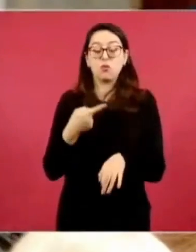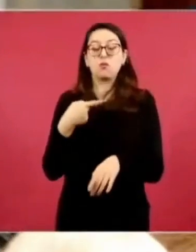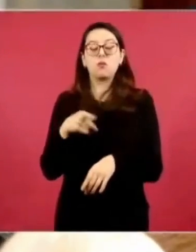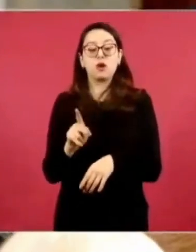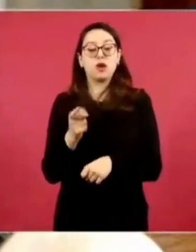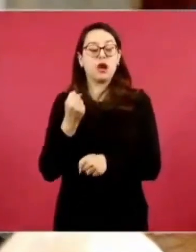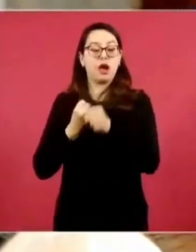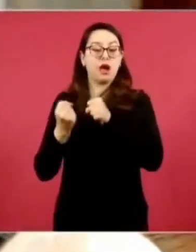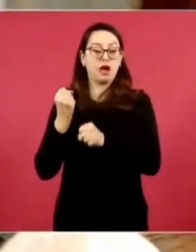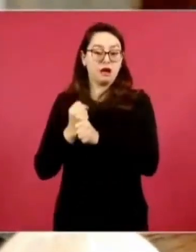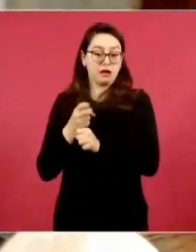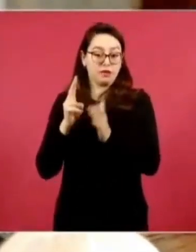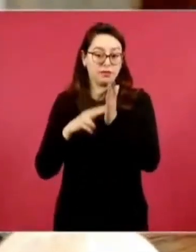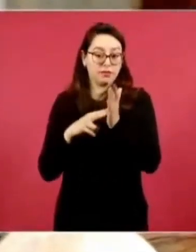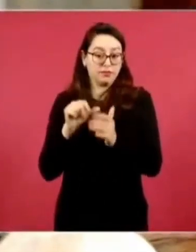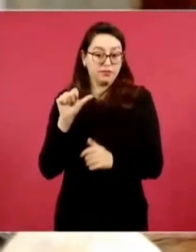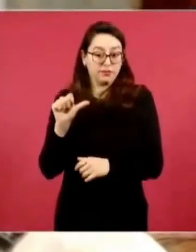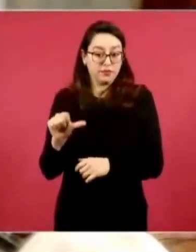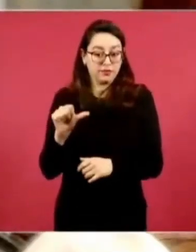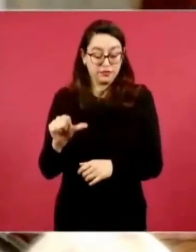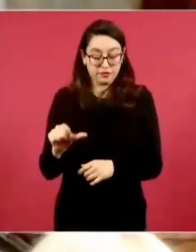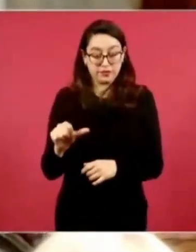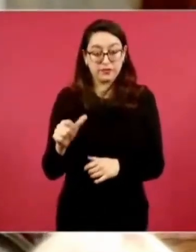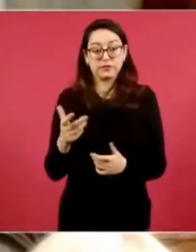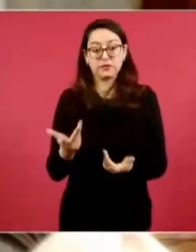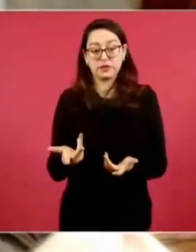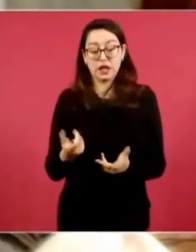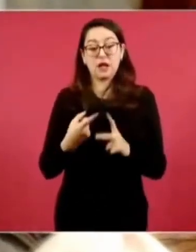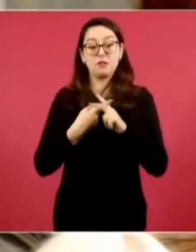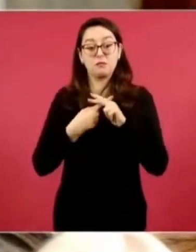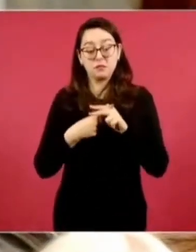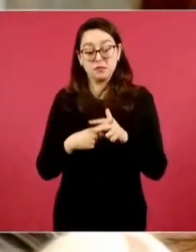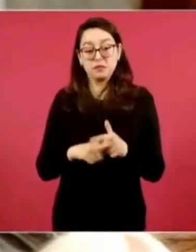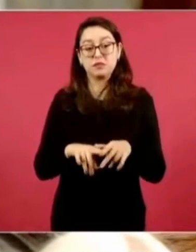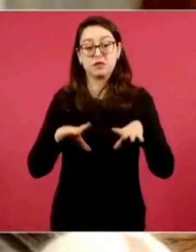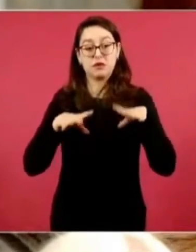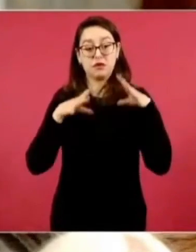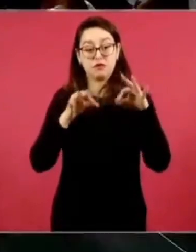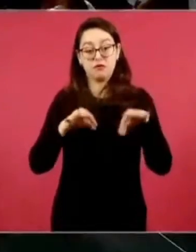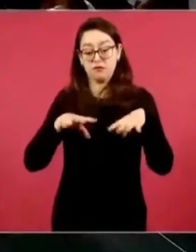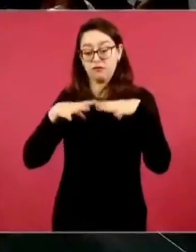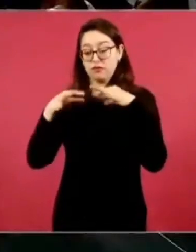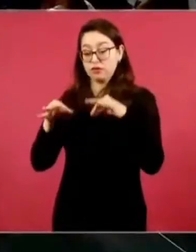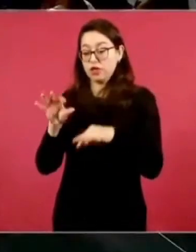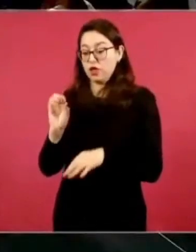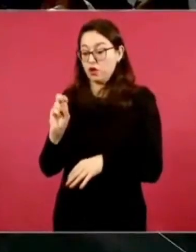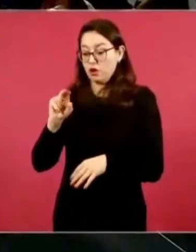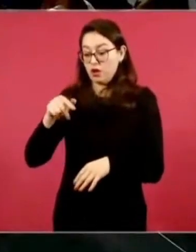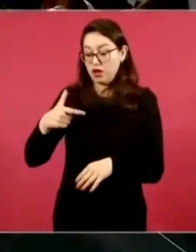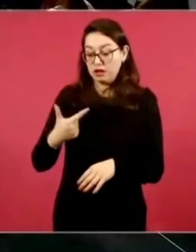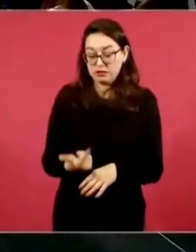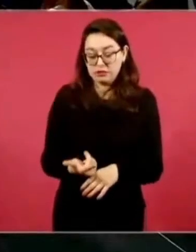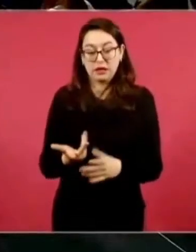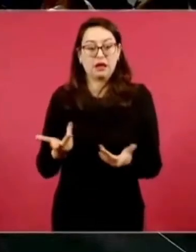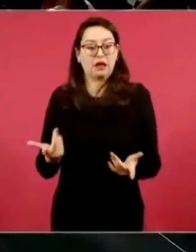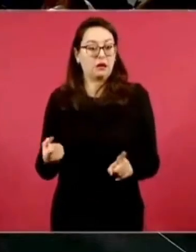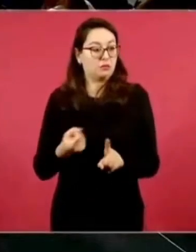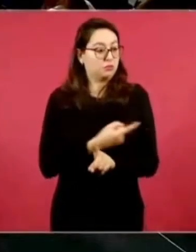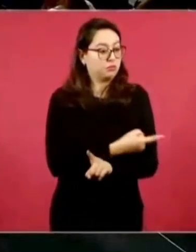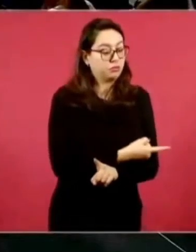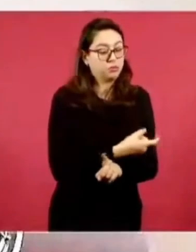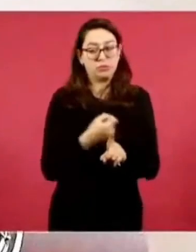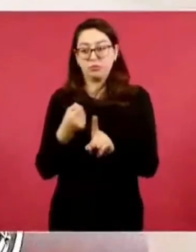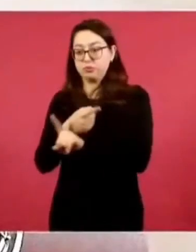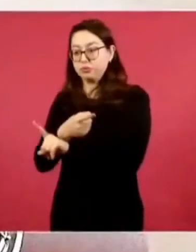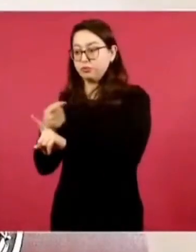en la CEAP se salieron y empezaron a encabezar ONGs. ¿Cómo es la desviación? pues resulta que todos